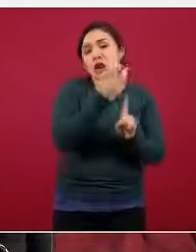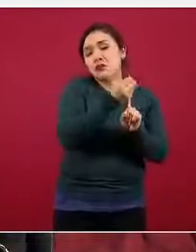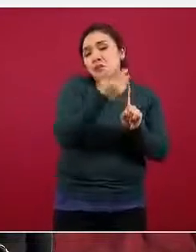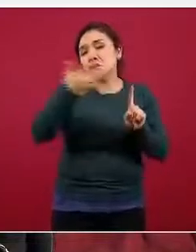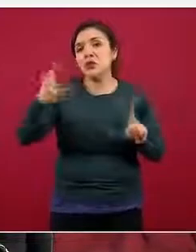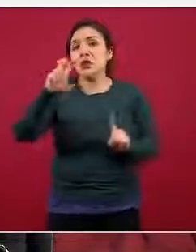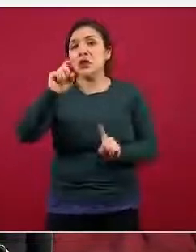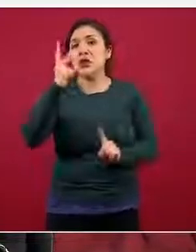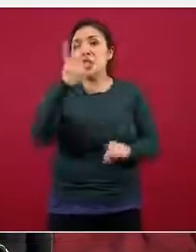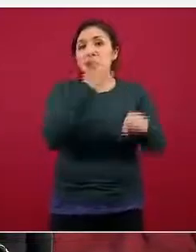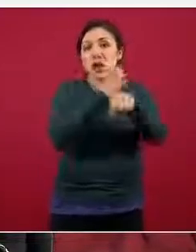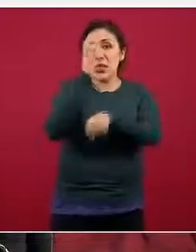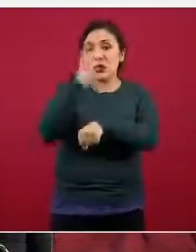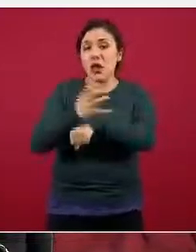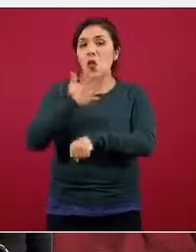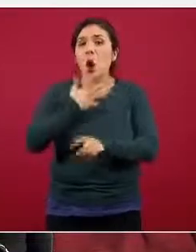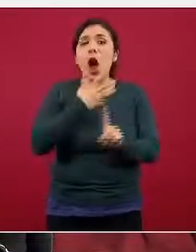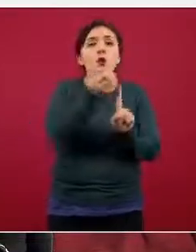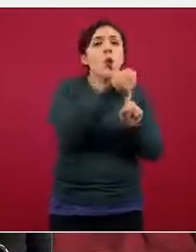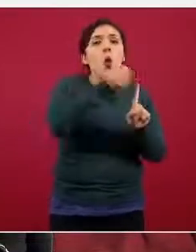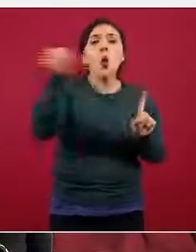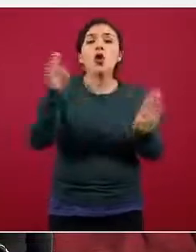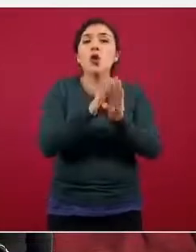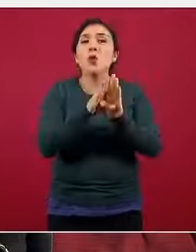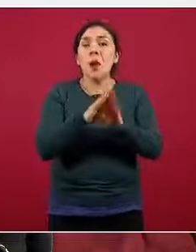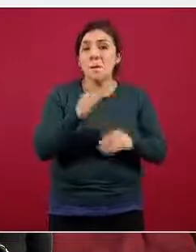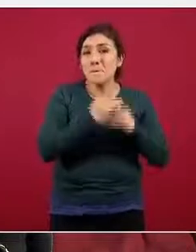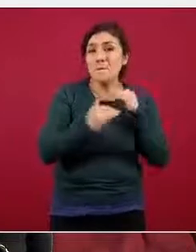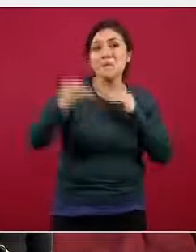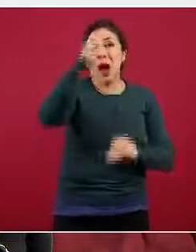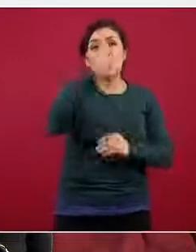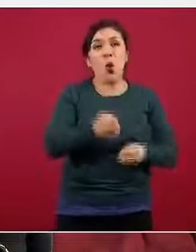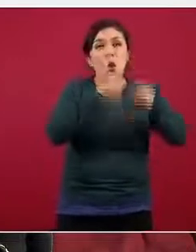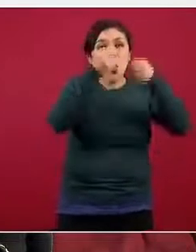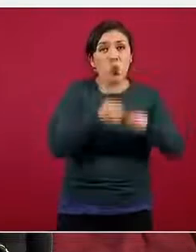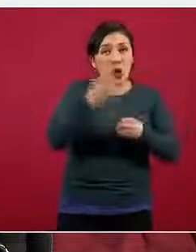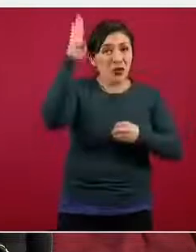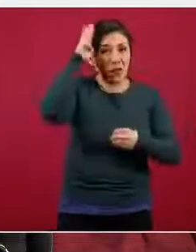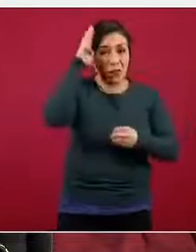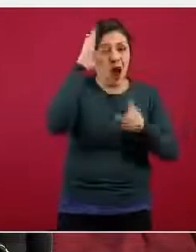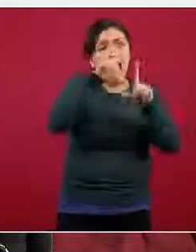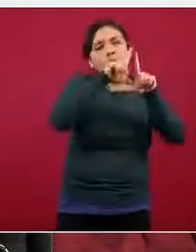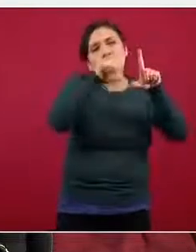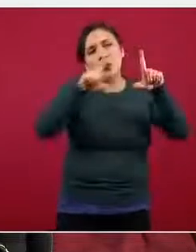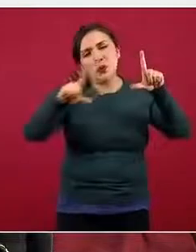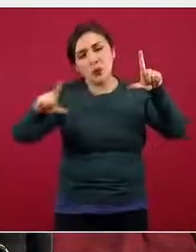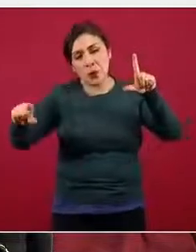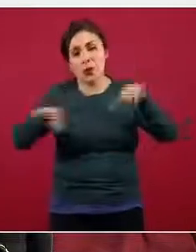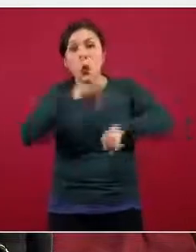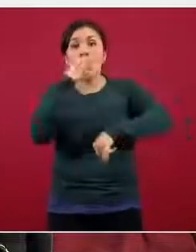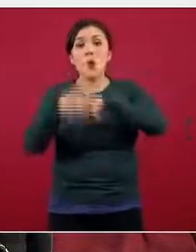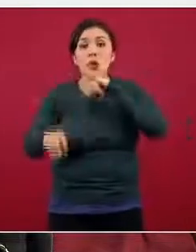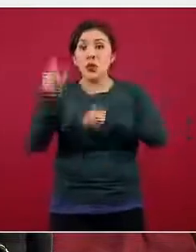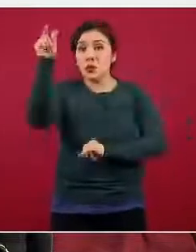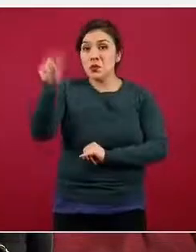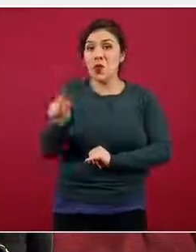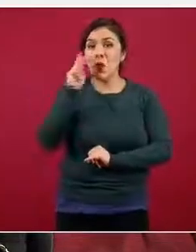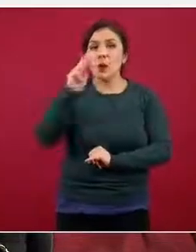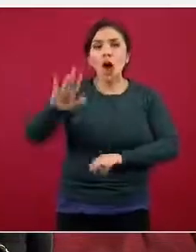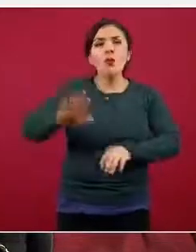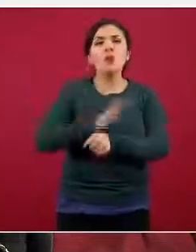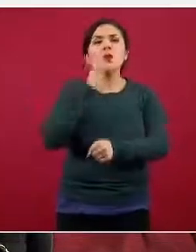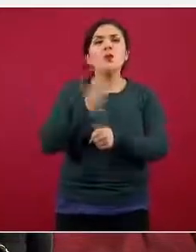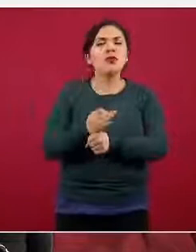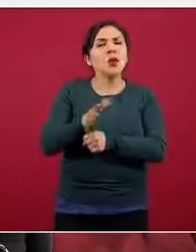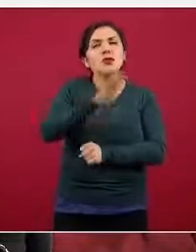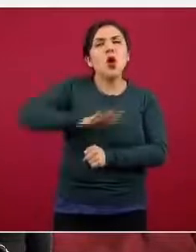entidades y están ordenadas de mayor ocupación a menor ocupación, y en la última barra podrán ver el promedio